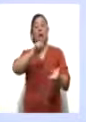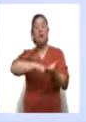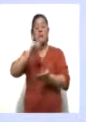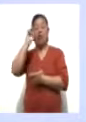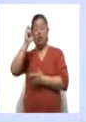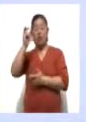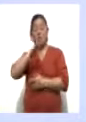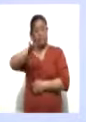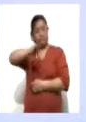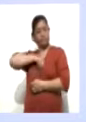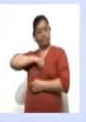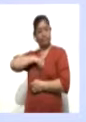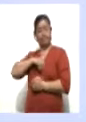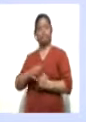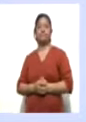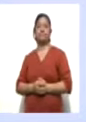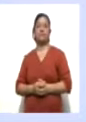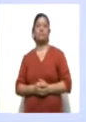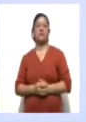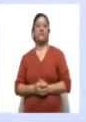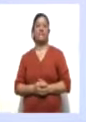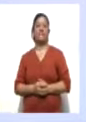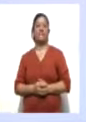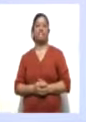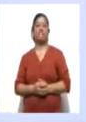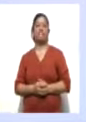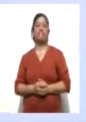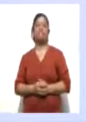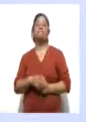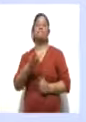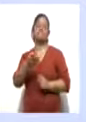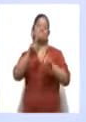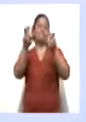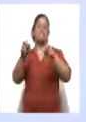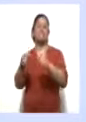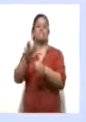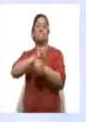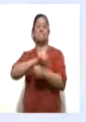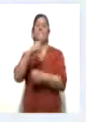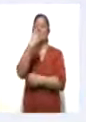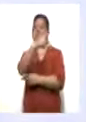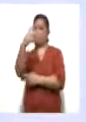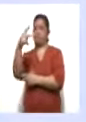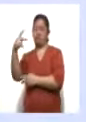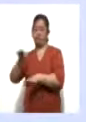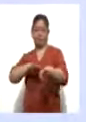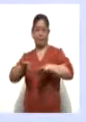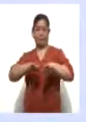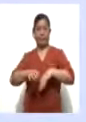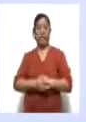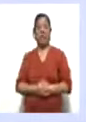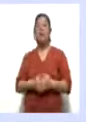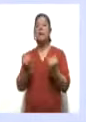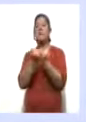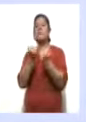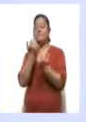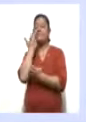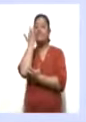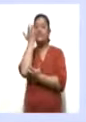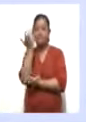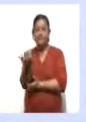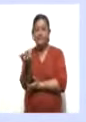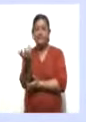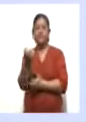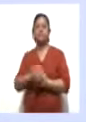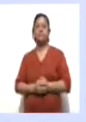del servicio de transporte que ustedes llevan a cabo. Quisimos también implementar